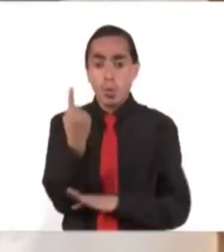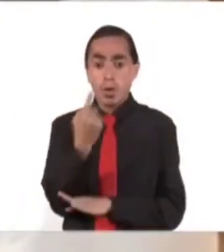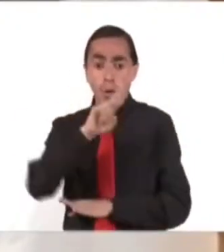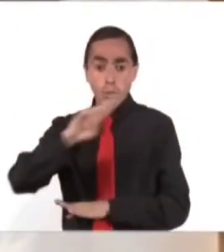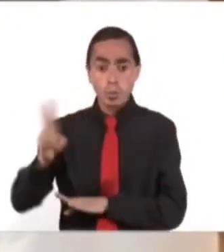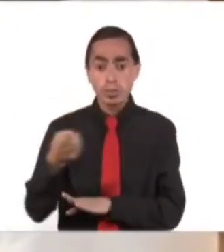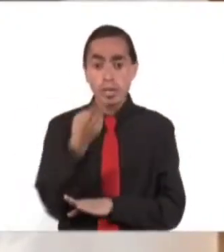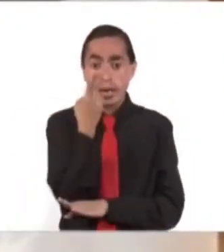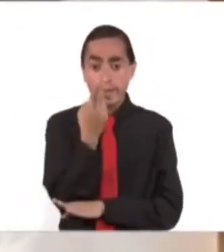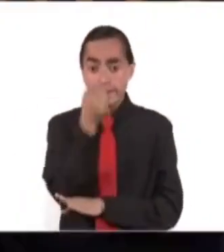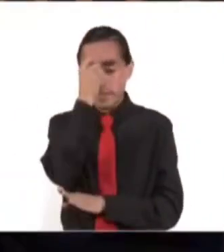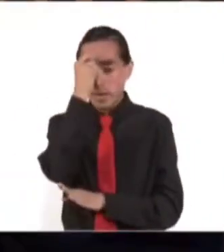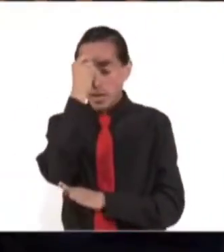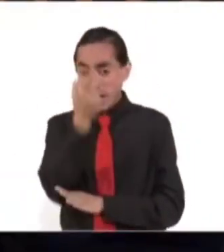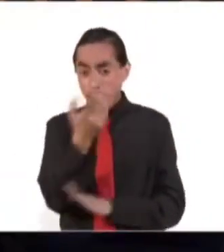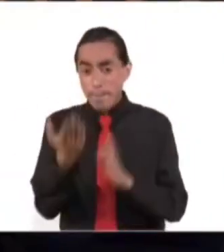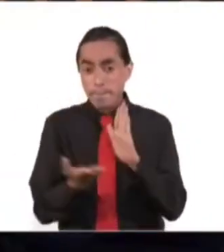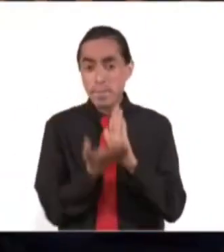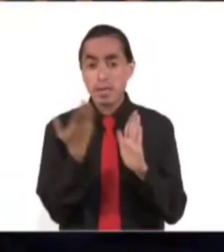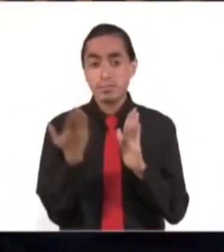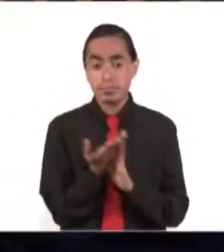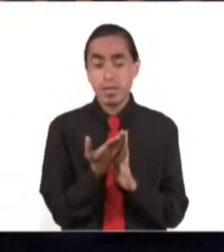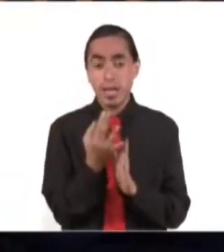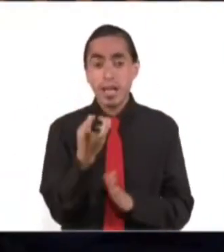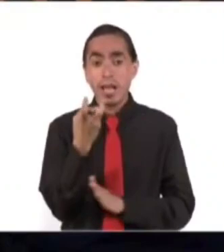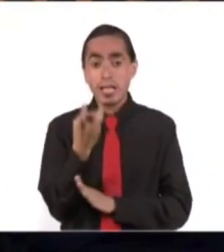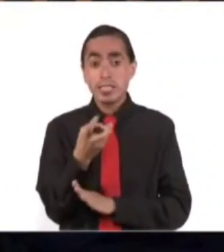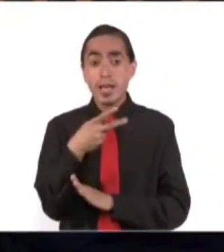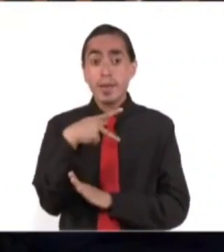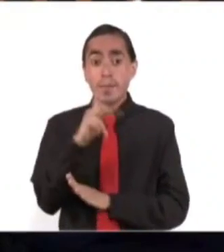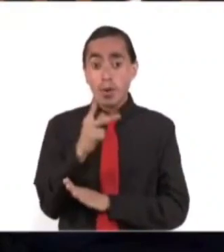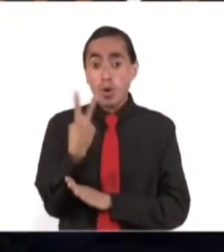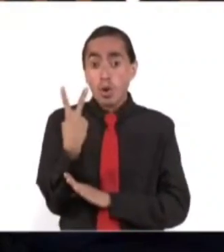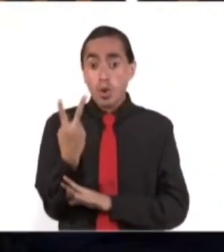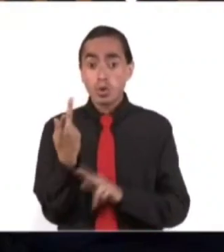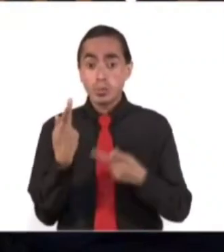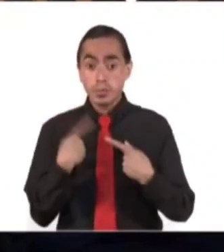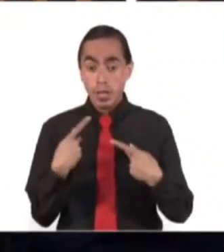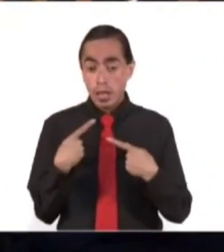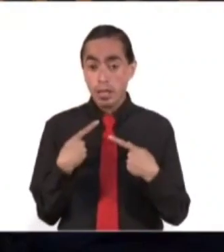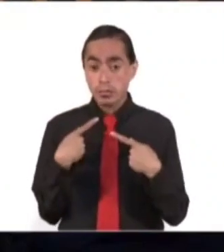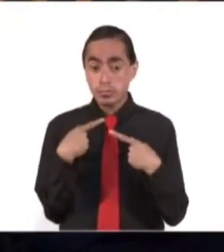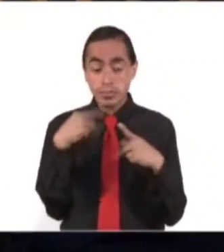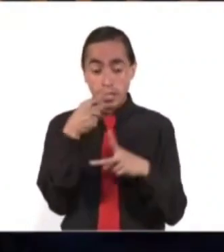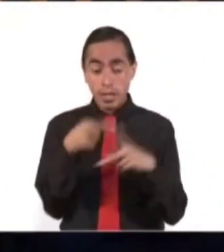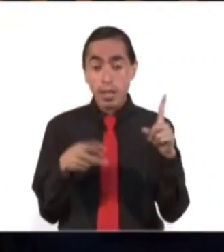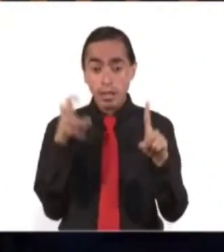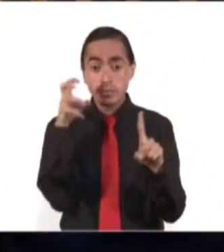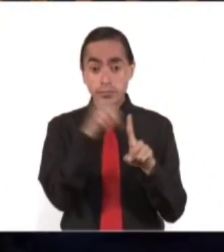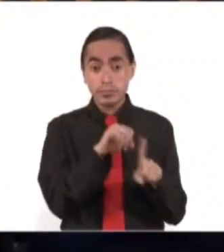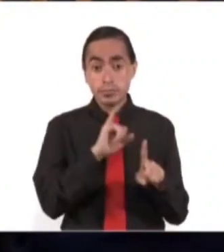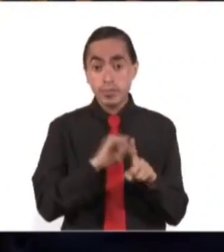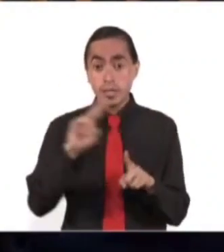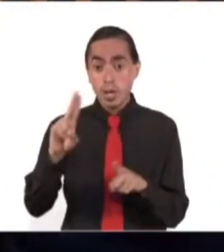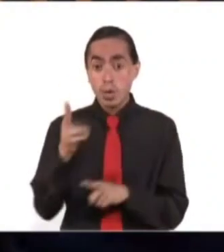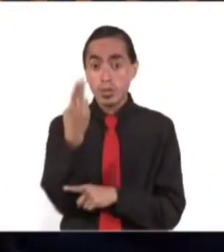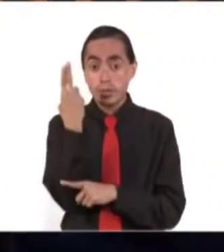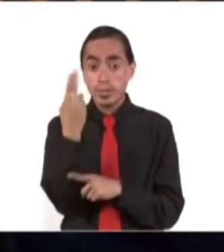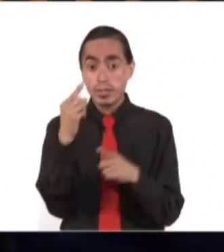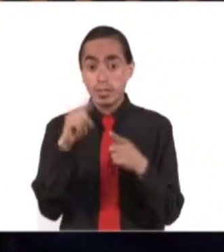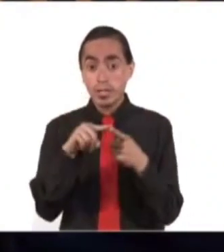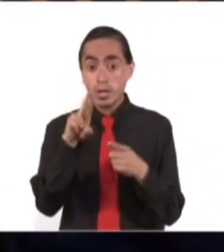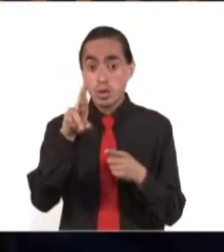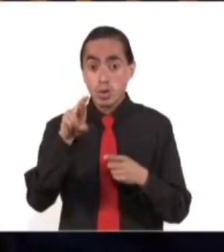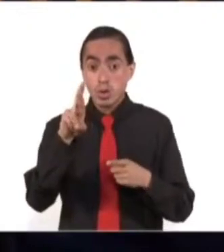universidad, una institución de educación superior, pero es el resultado que hemos creado dos. La Universidad Rosario